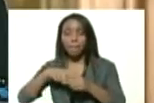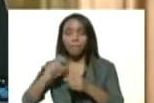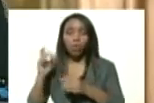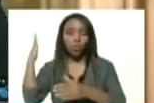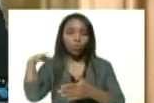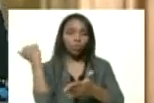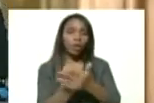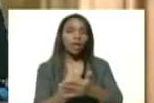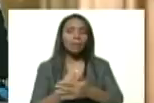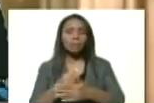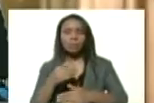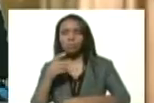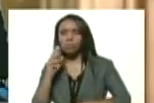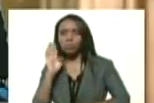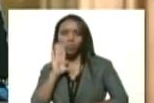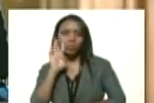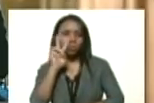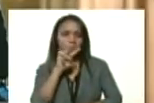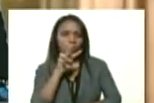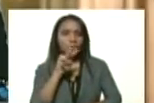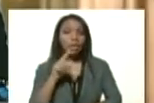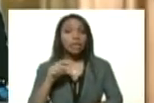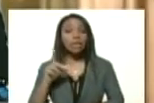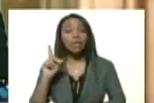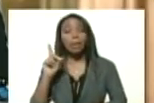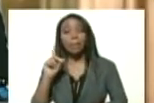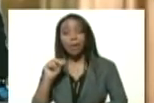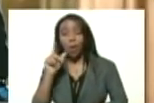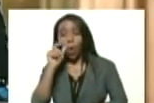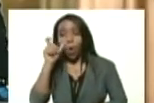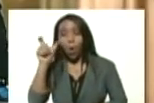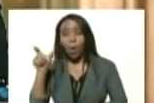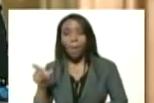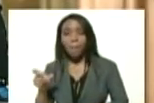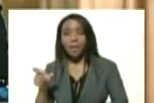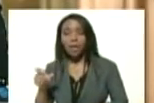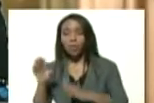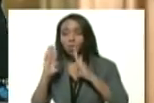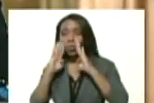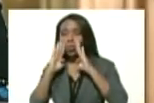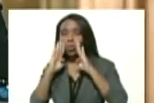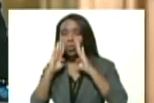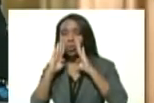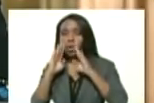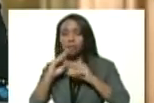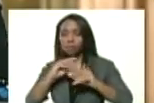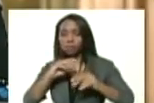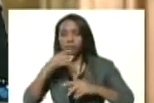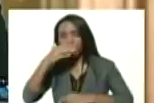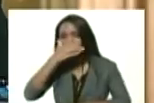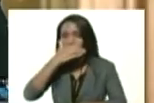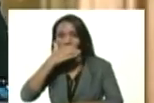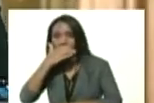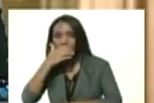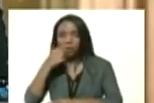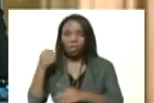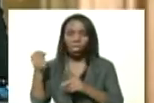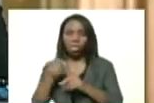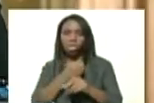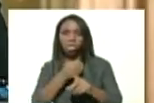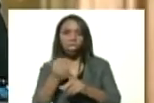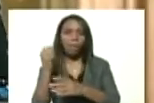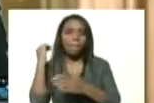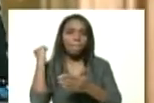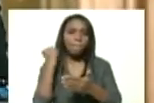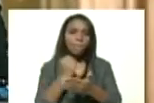y el convicto y confeso terrorista criminal homicidas